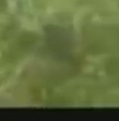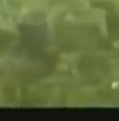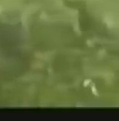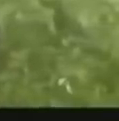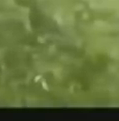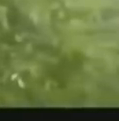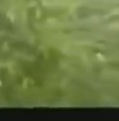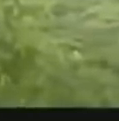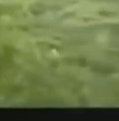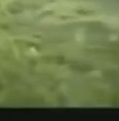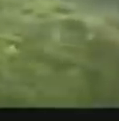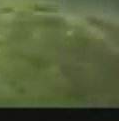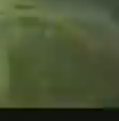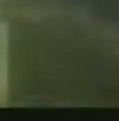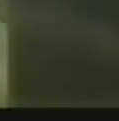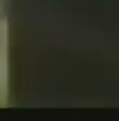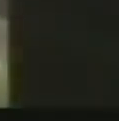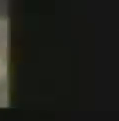separación.